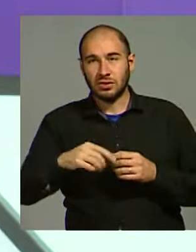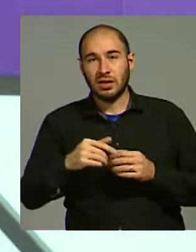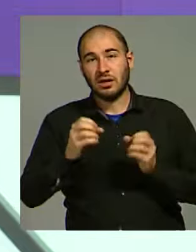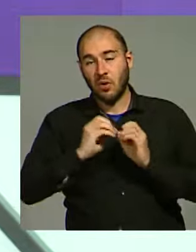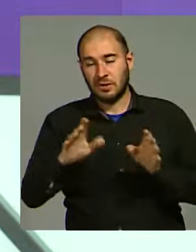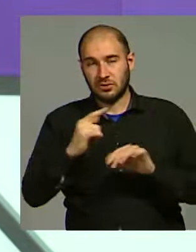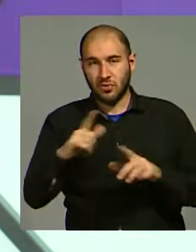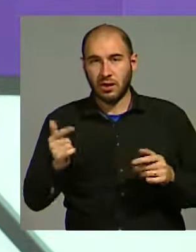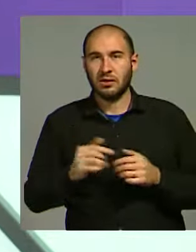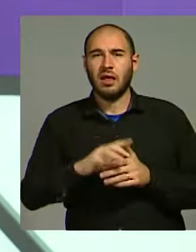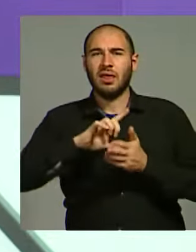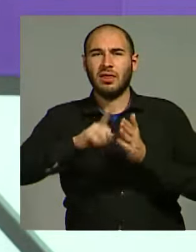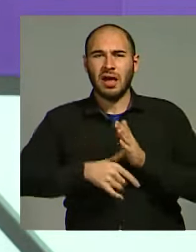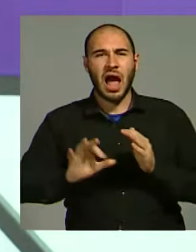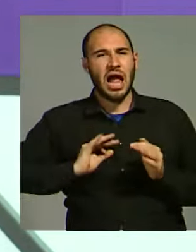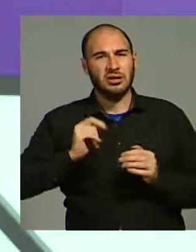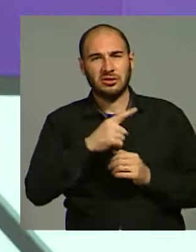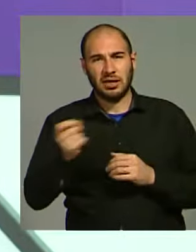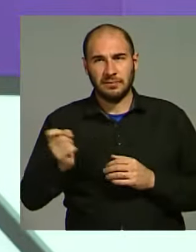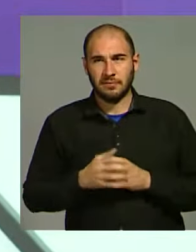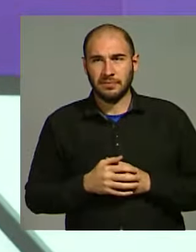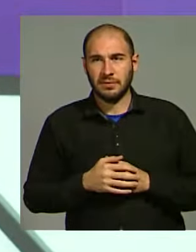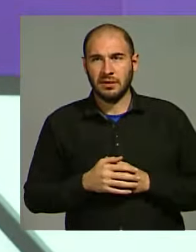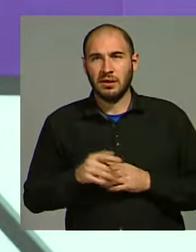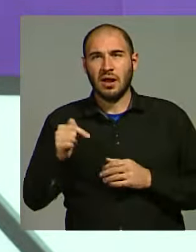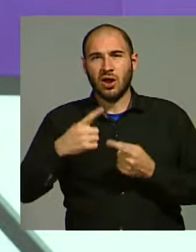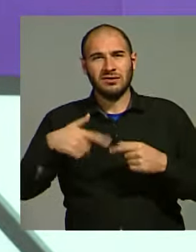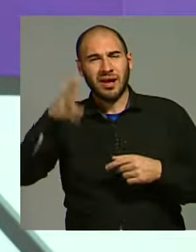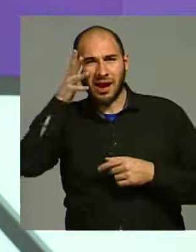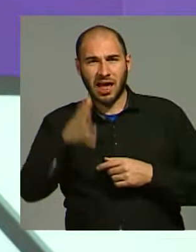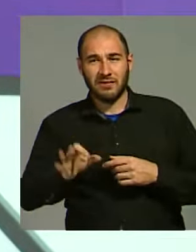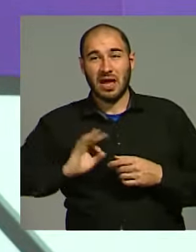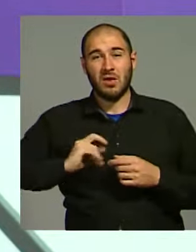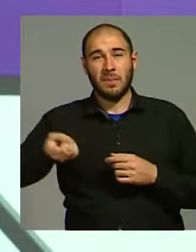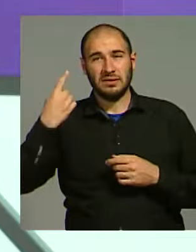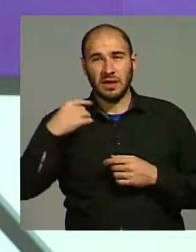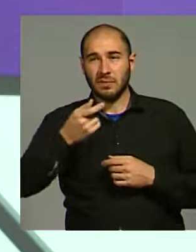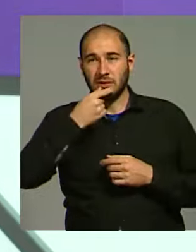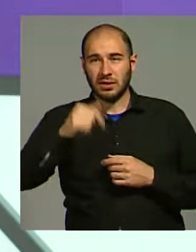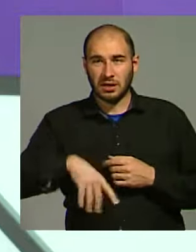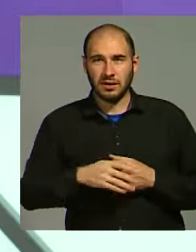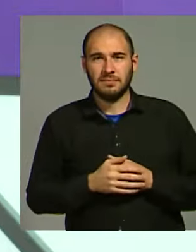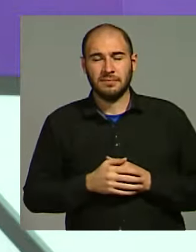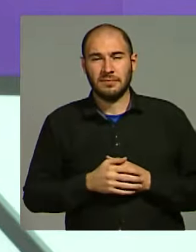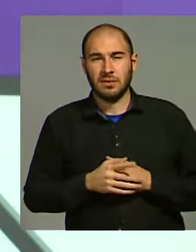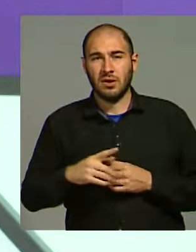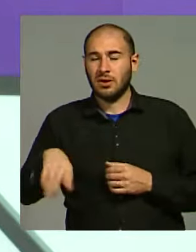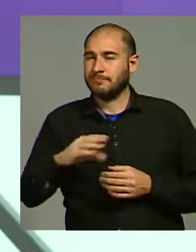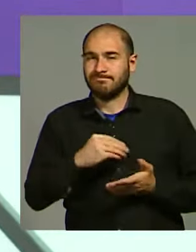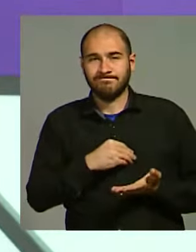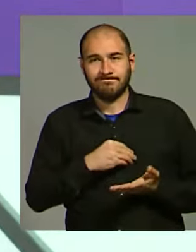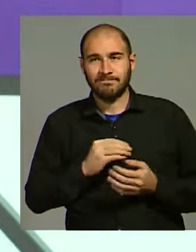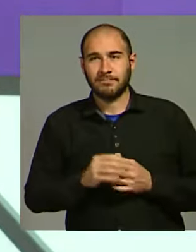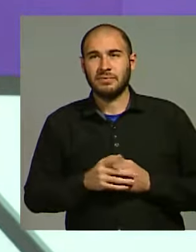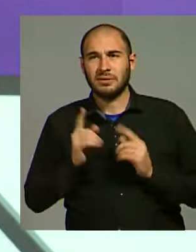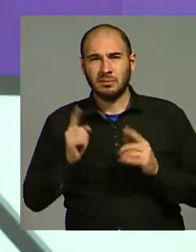aplica. O sea, están atrasando 100 años, digamos, uh-huh. ante una situación tan grave. El año pasado en Mendoza vivimos, lamentablemente, y